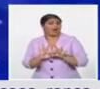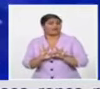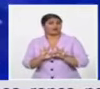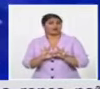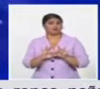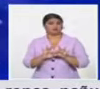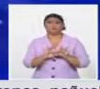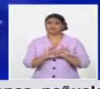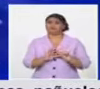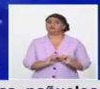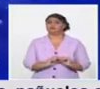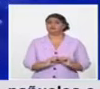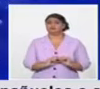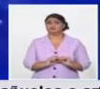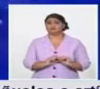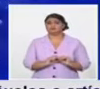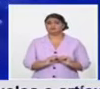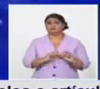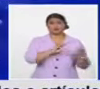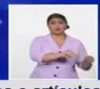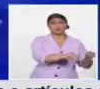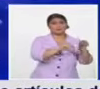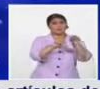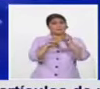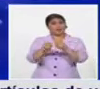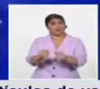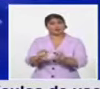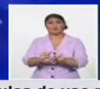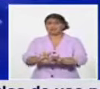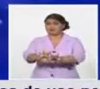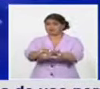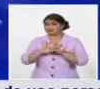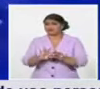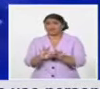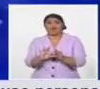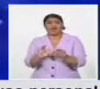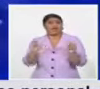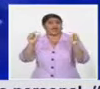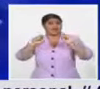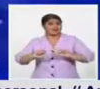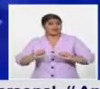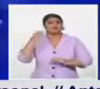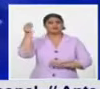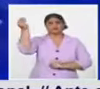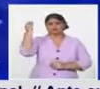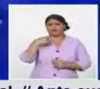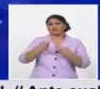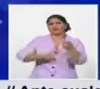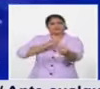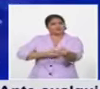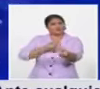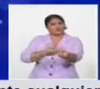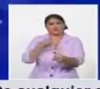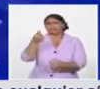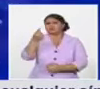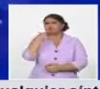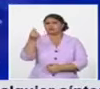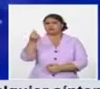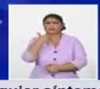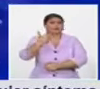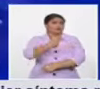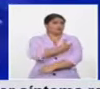determinadas ocasiones, a pesar de los tratamientos, a pesar de los protocolos, a pesar de todo, o no obstante todo